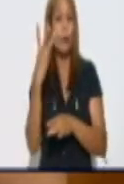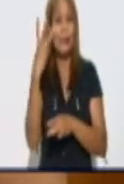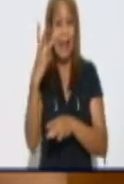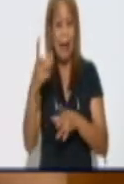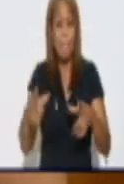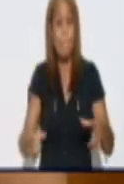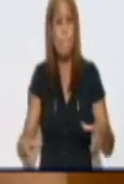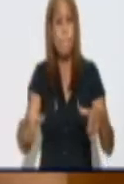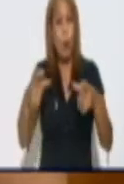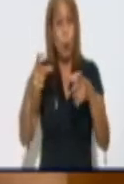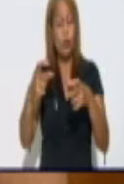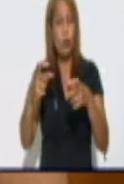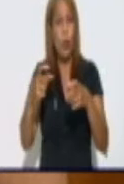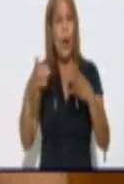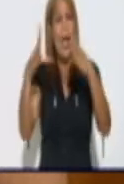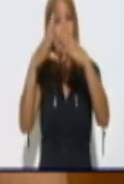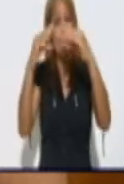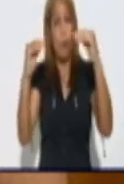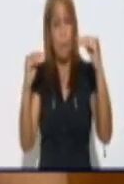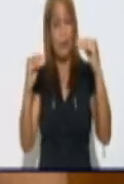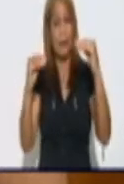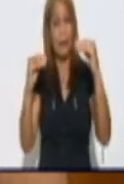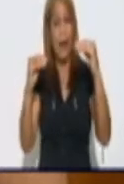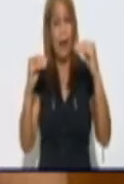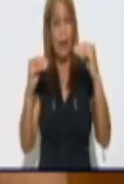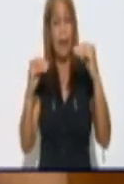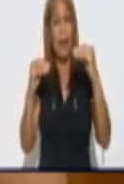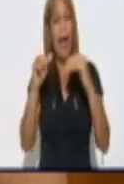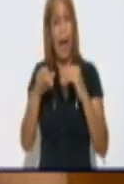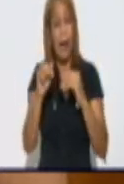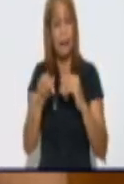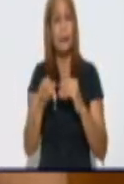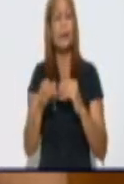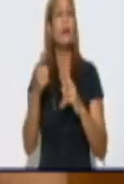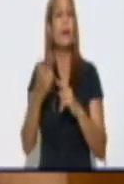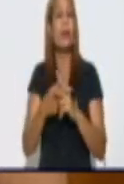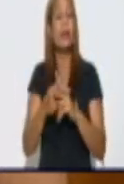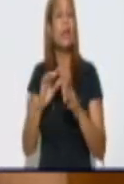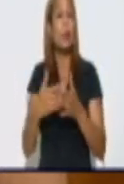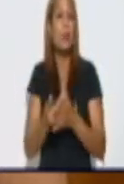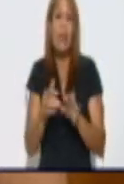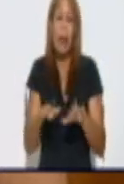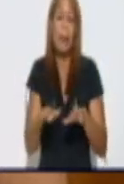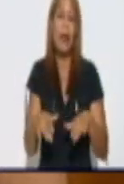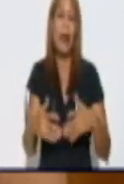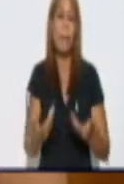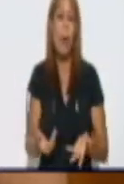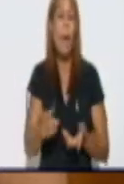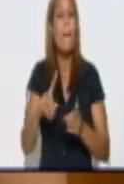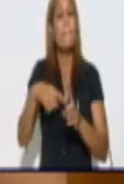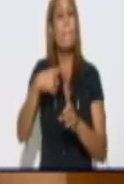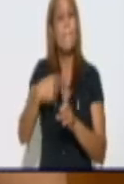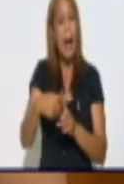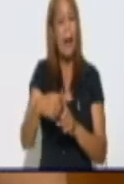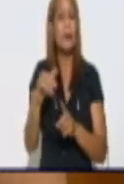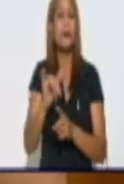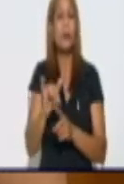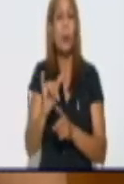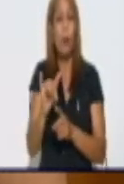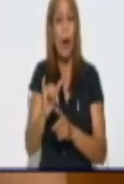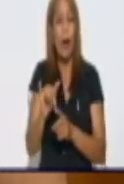Malvango, que dan más o menos unos 100 litros, o sea, la mitad de lo que pueda dar la planta, más los drenes también, que